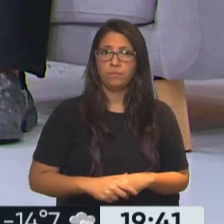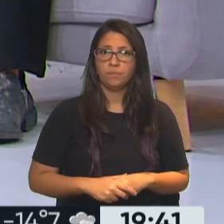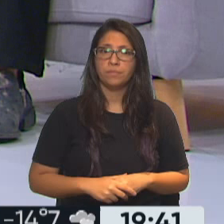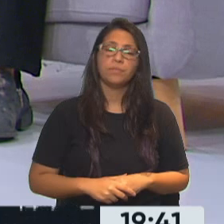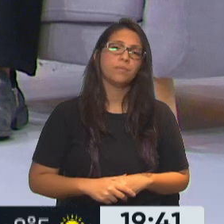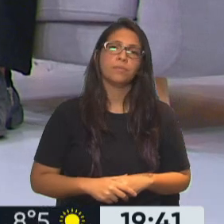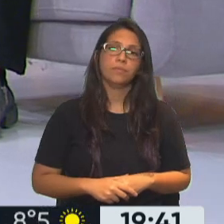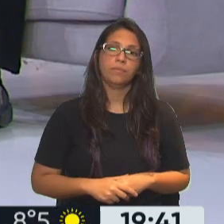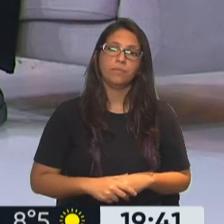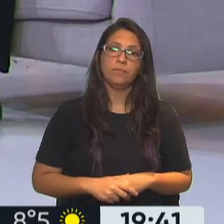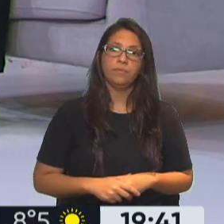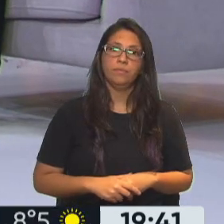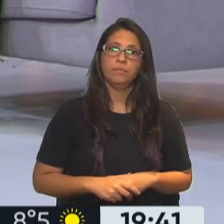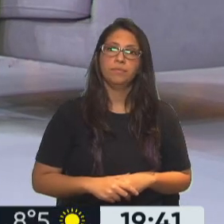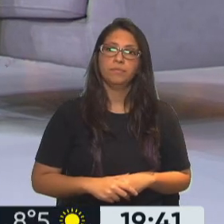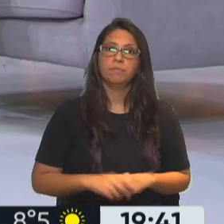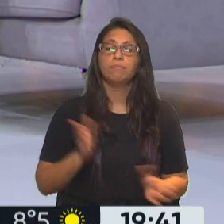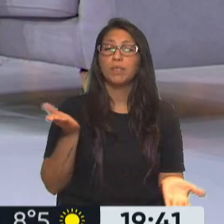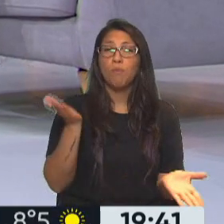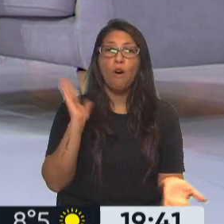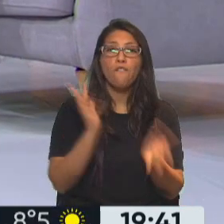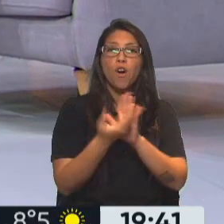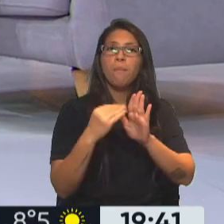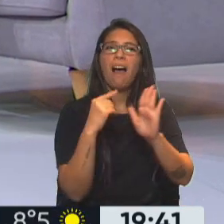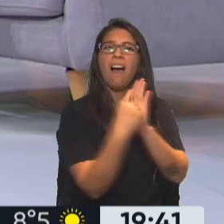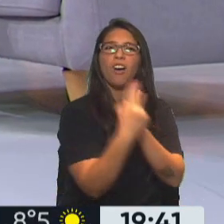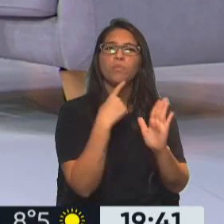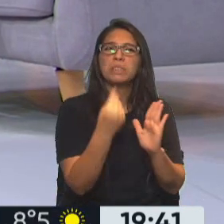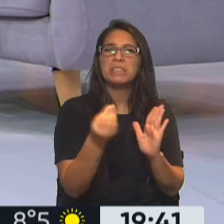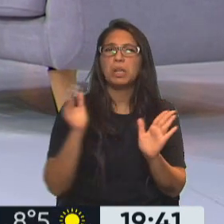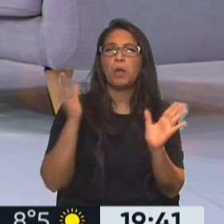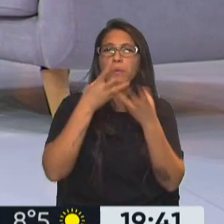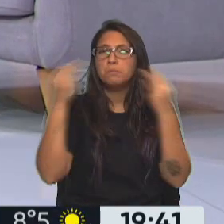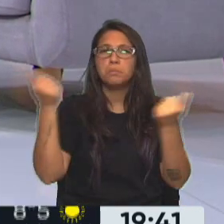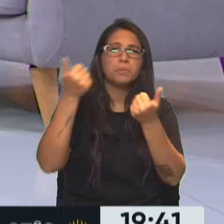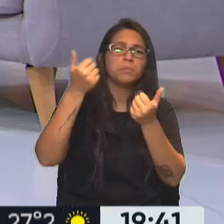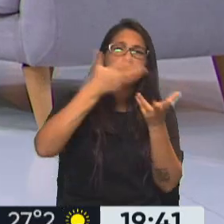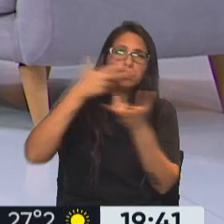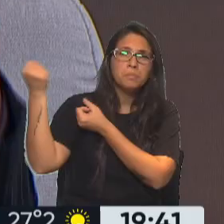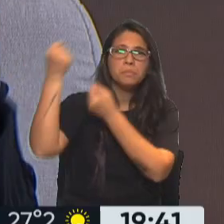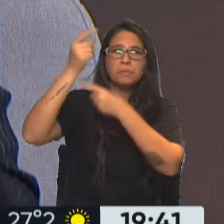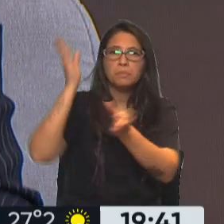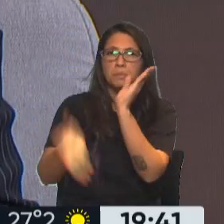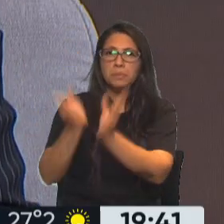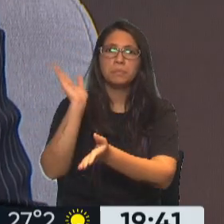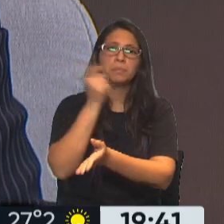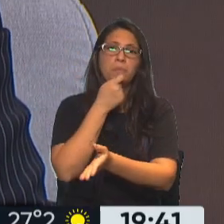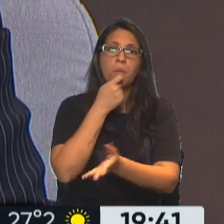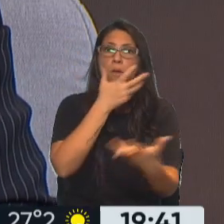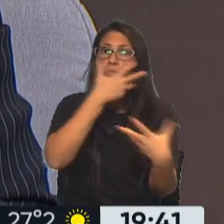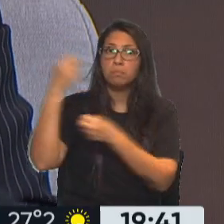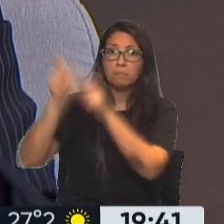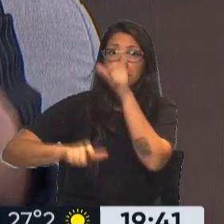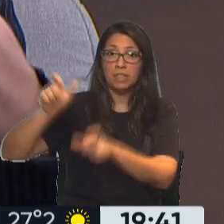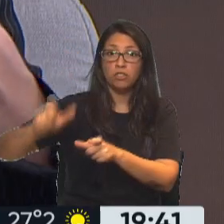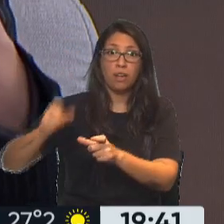legalidad, en la definición de delitos de lesa humanidad que existen tratados internacionales, como la desaparición forzada de